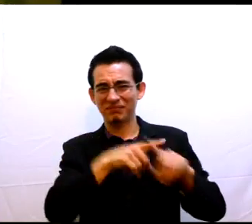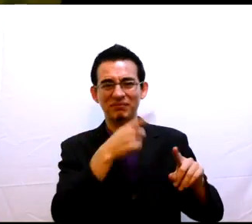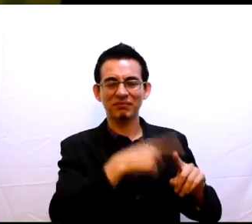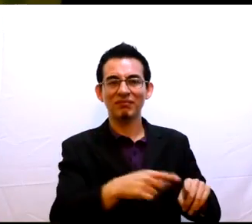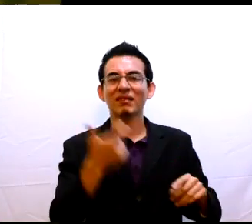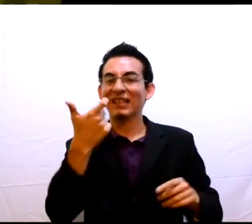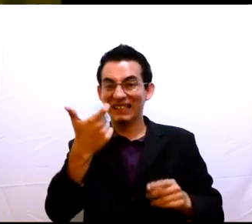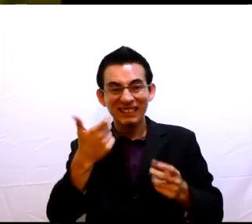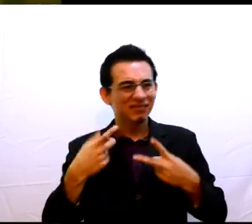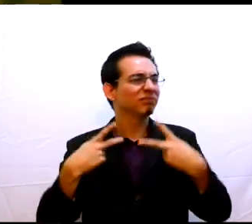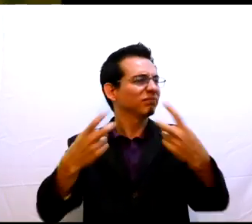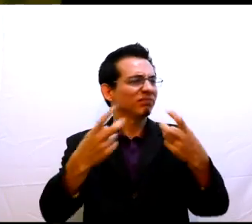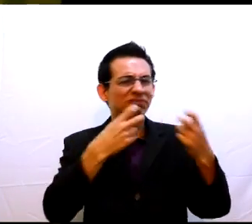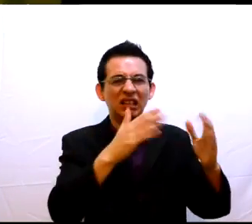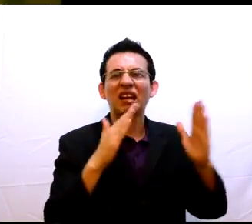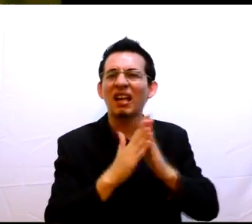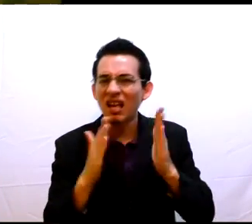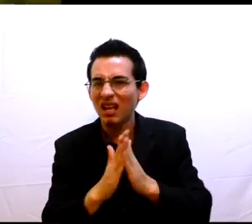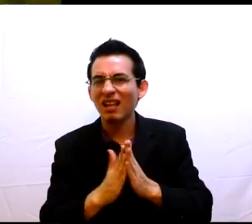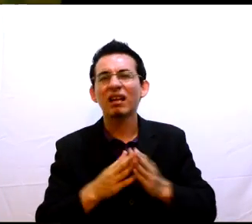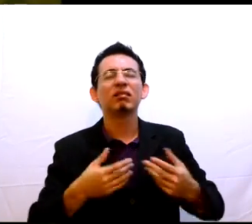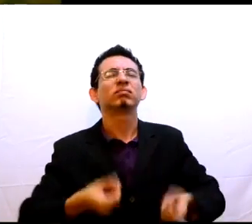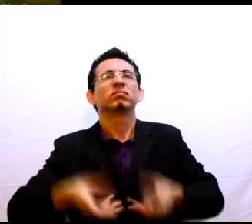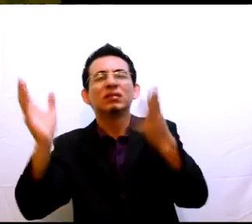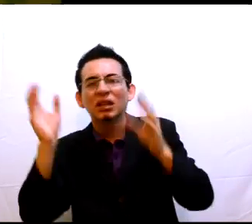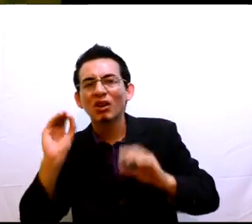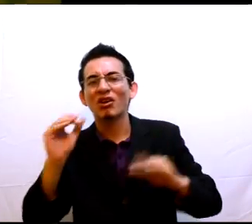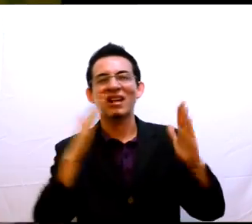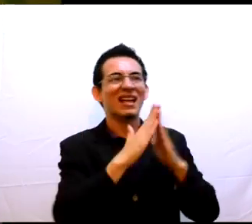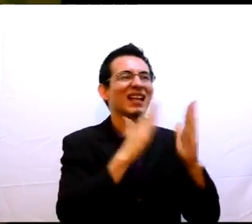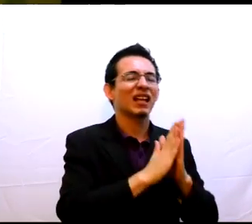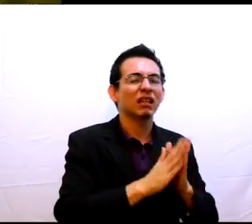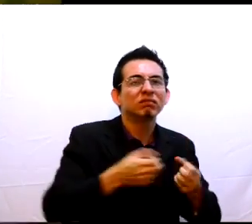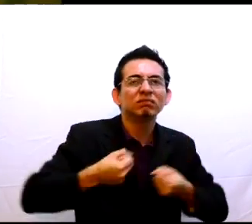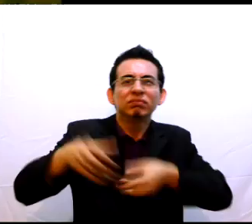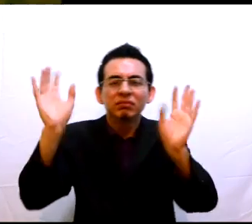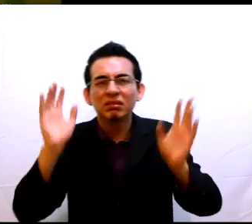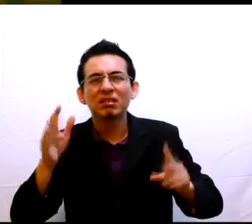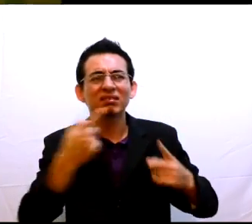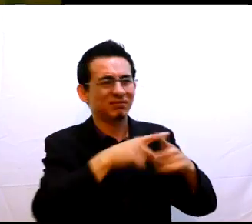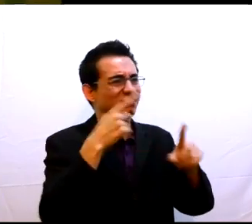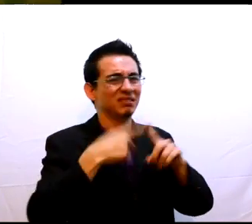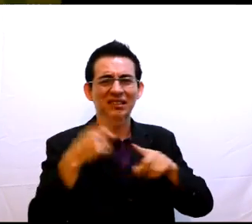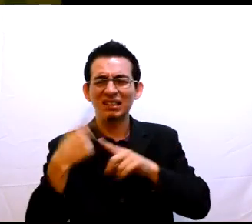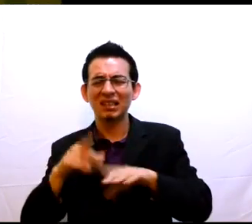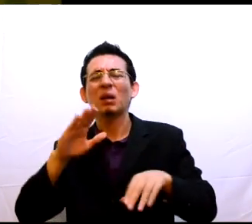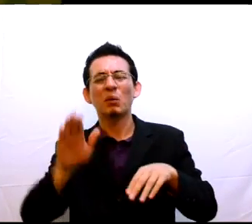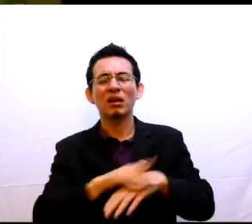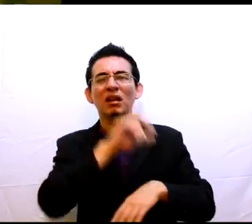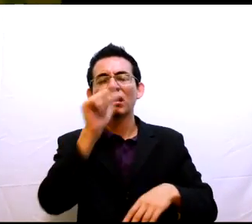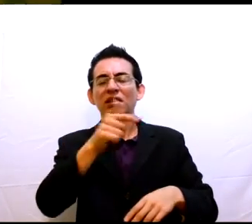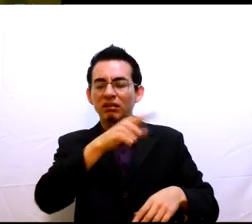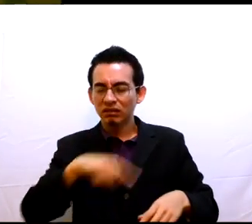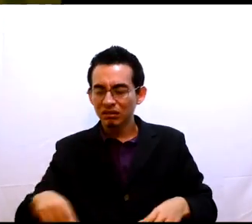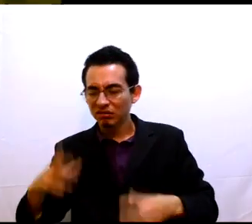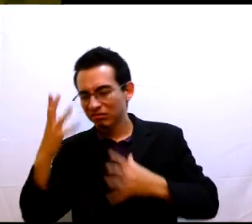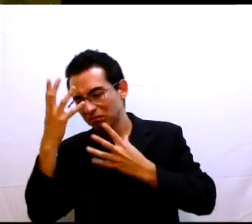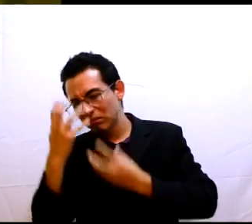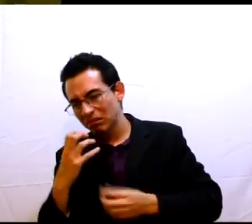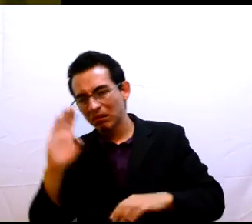bajaron la casa les bajaron el auto les bajaron sus joyas todos los despertaron llegaron aquí ovejas todas